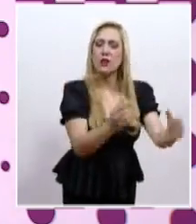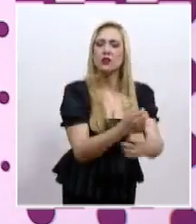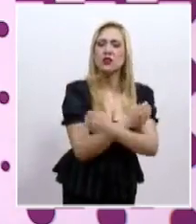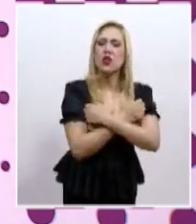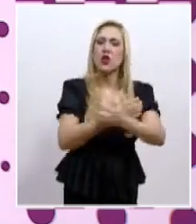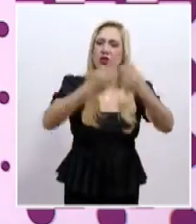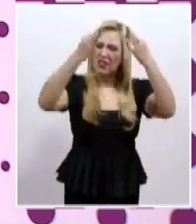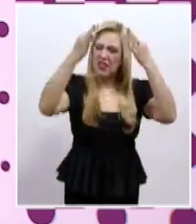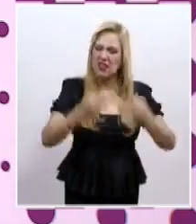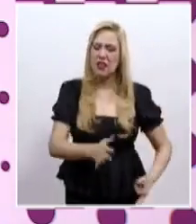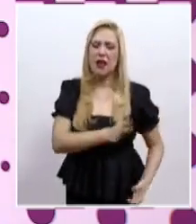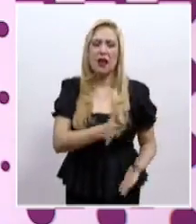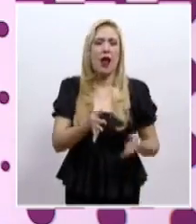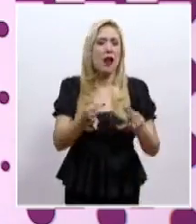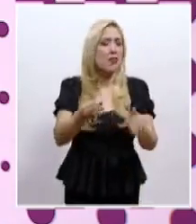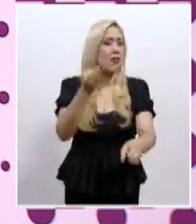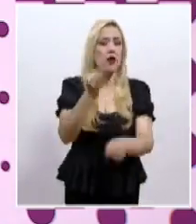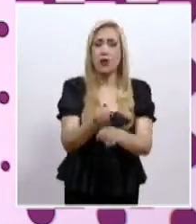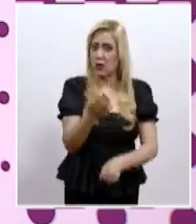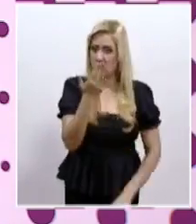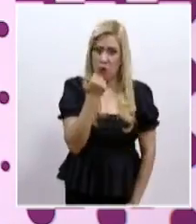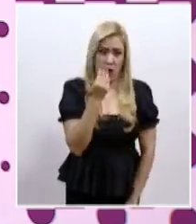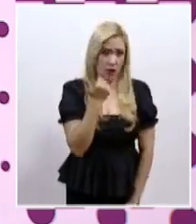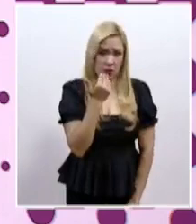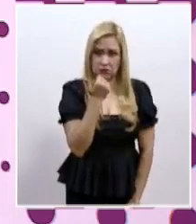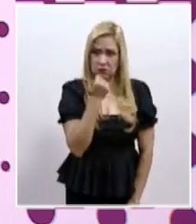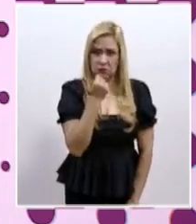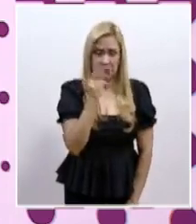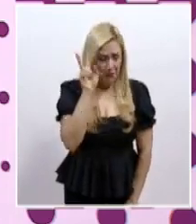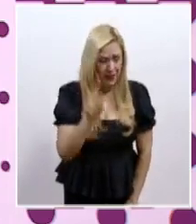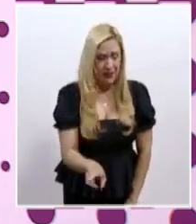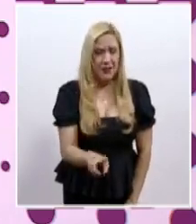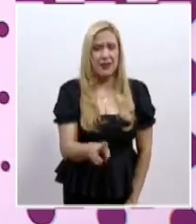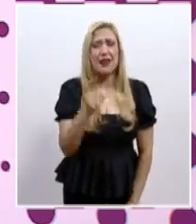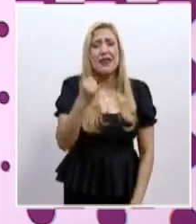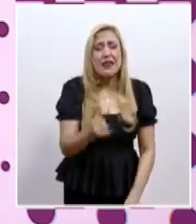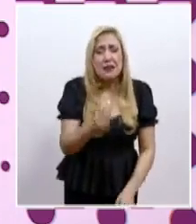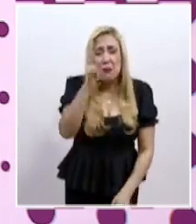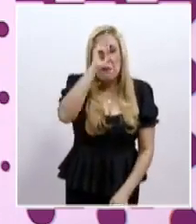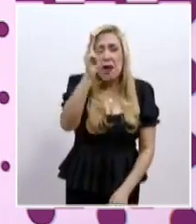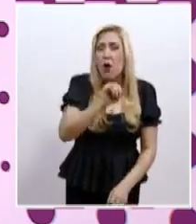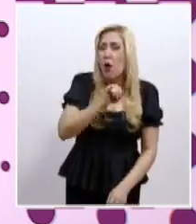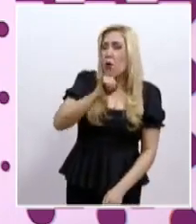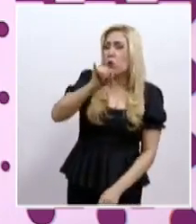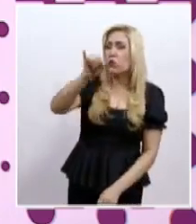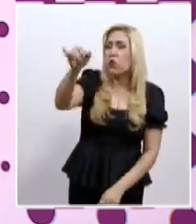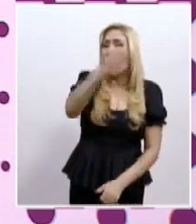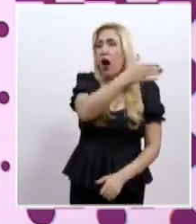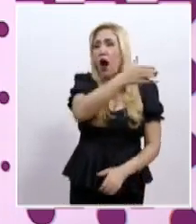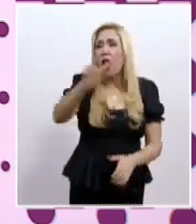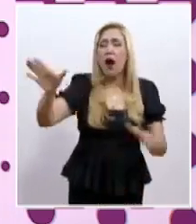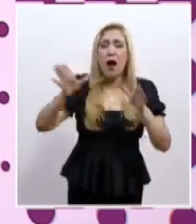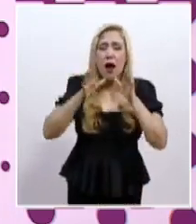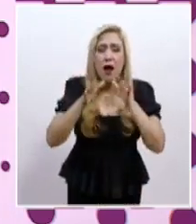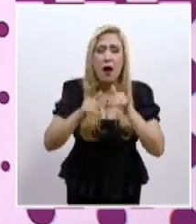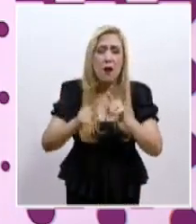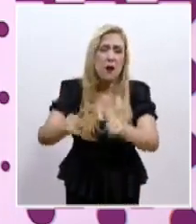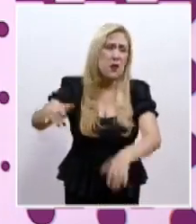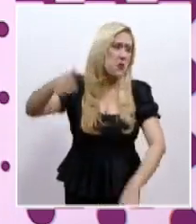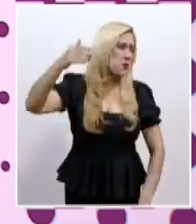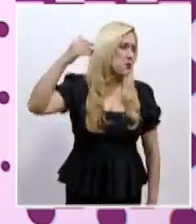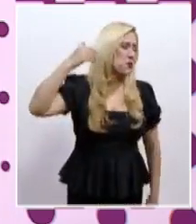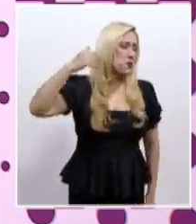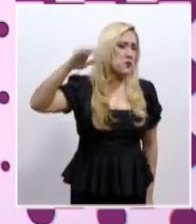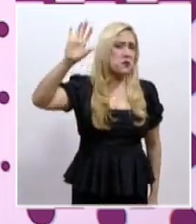momento no la tenemos y menos en los lugares más rurales, más alejados de la capital,